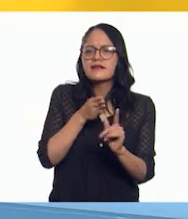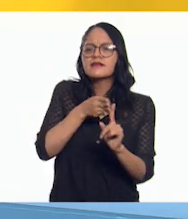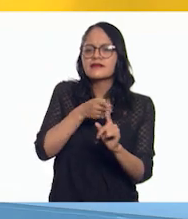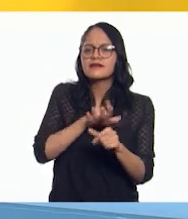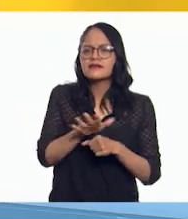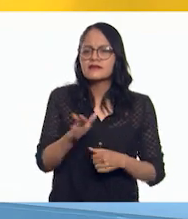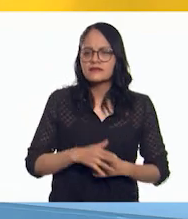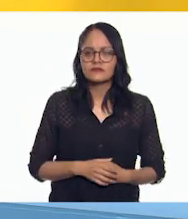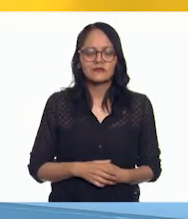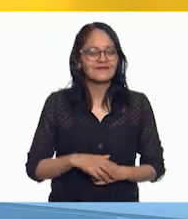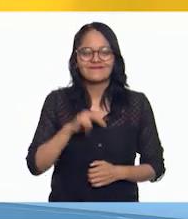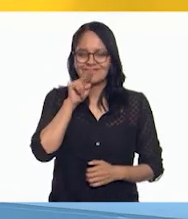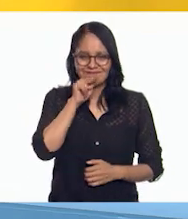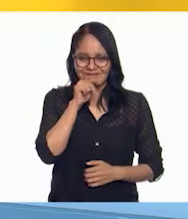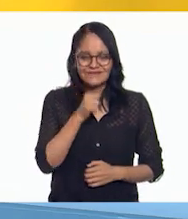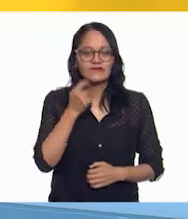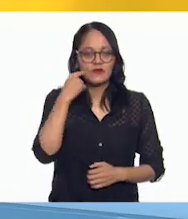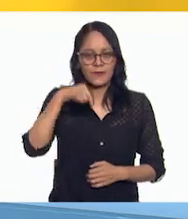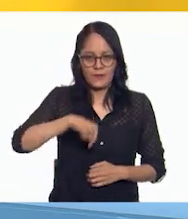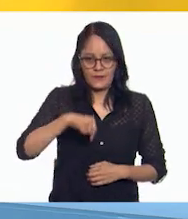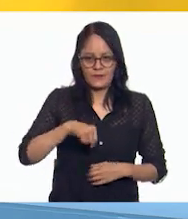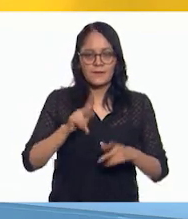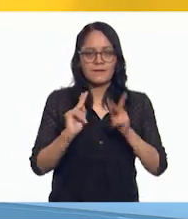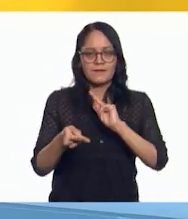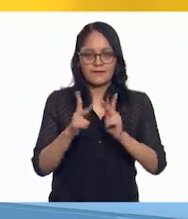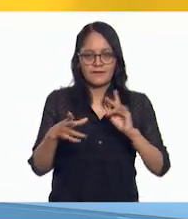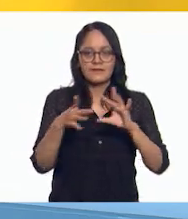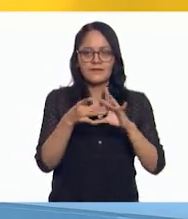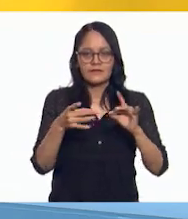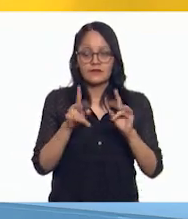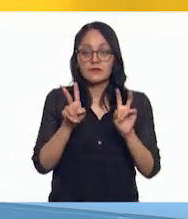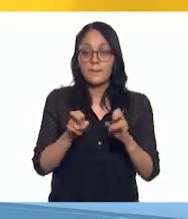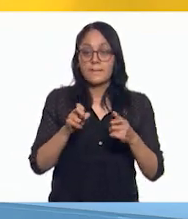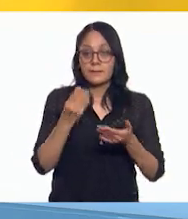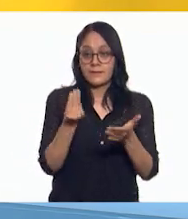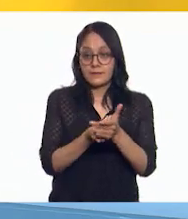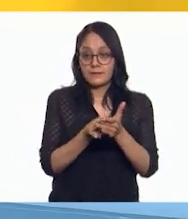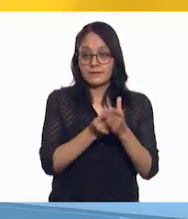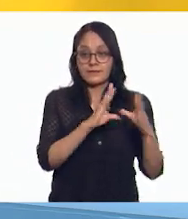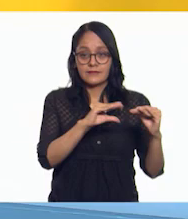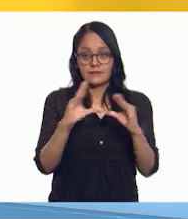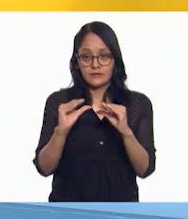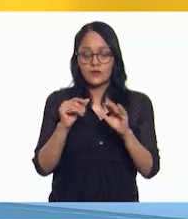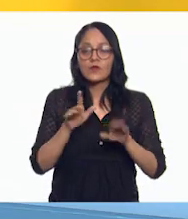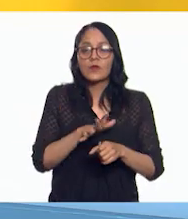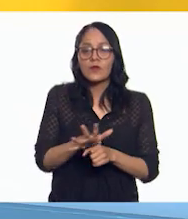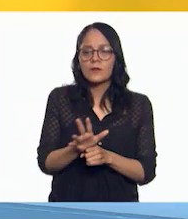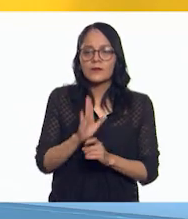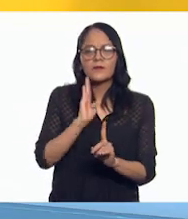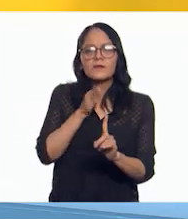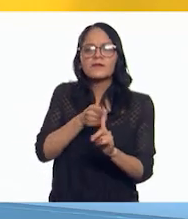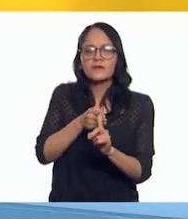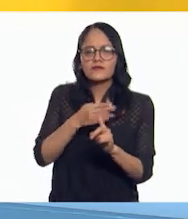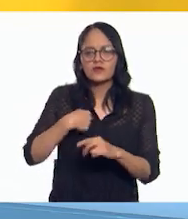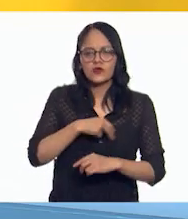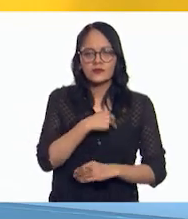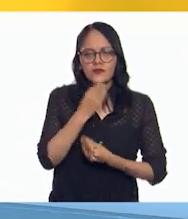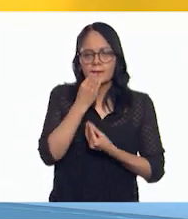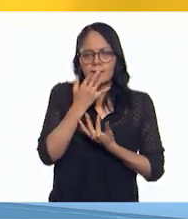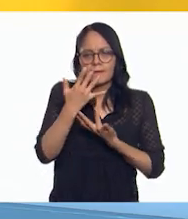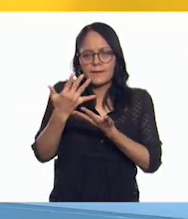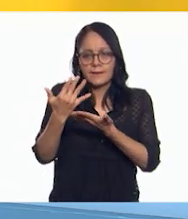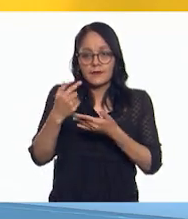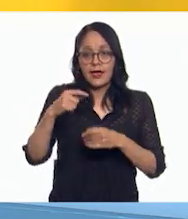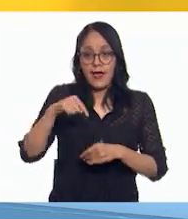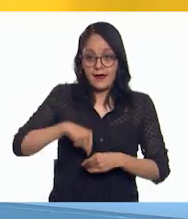te preocupes, María. Todo lo que hemos hablado se vincula con nuestra clase, cuyo propósito es escribir versos similares a los